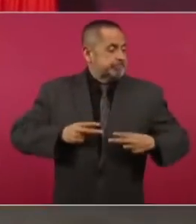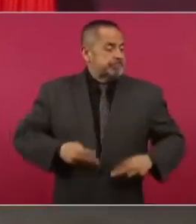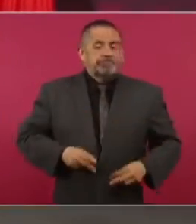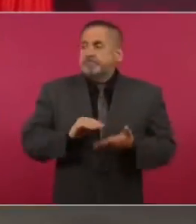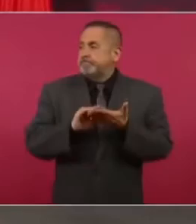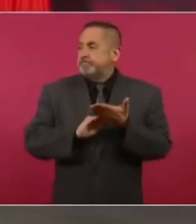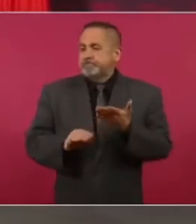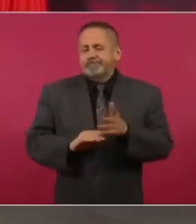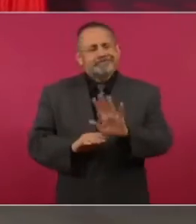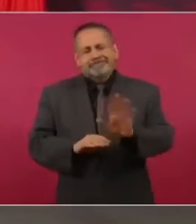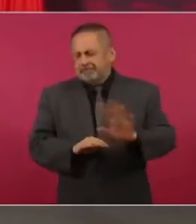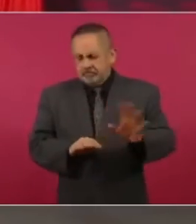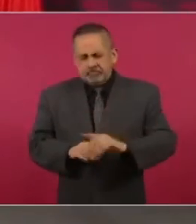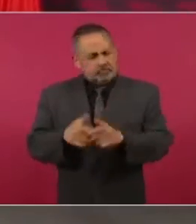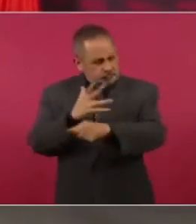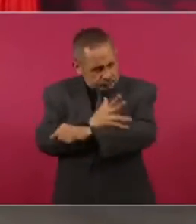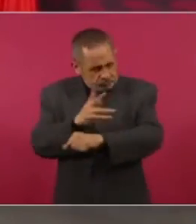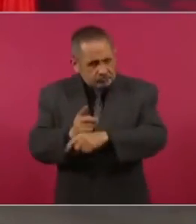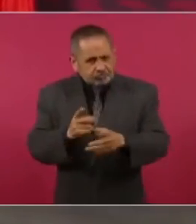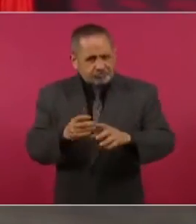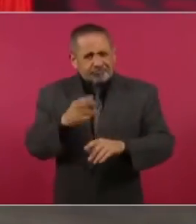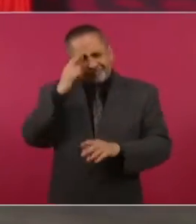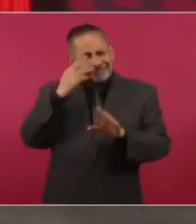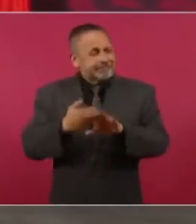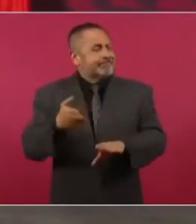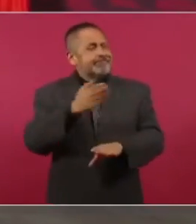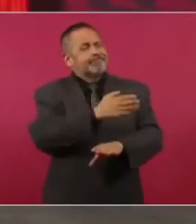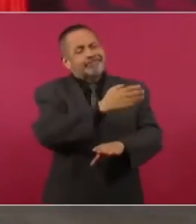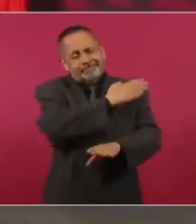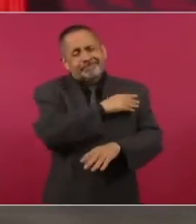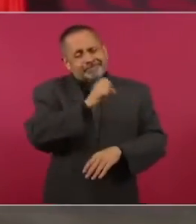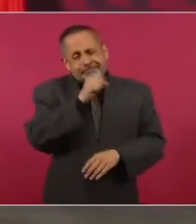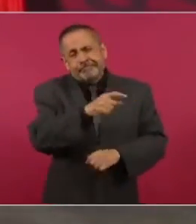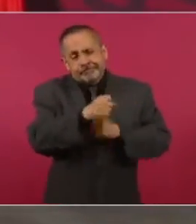como lo han venido haciendo desde hace mucho tiempo.